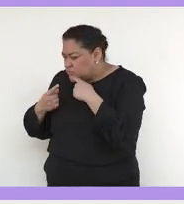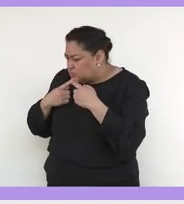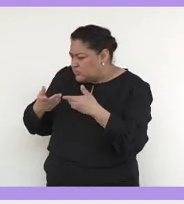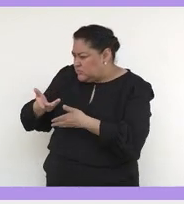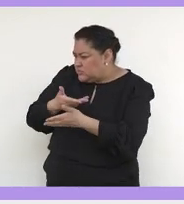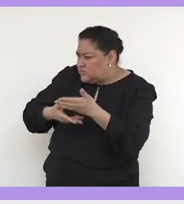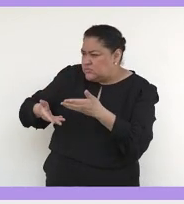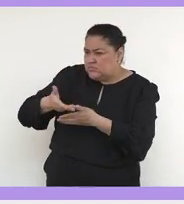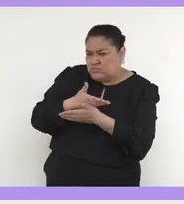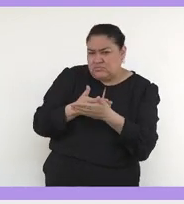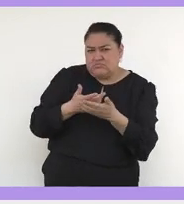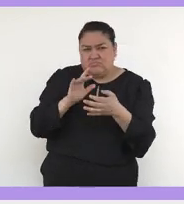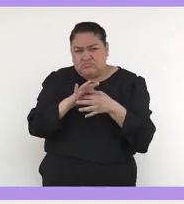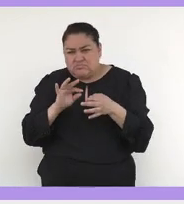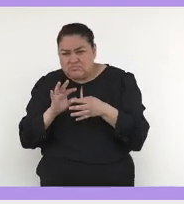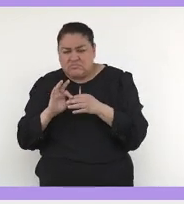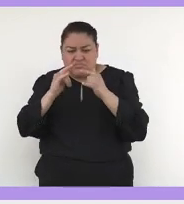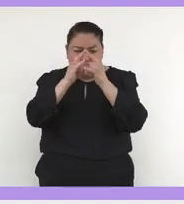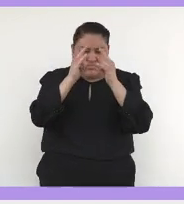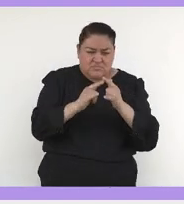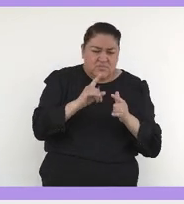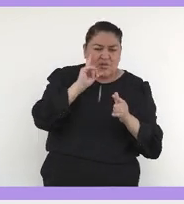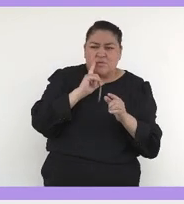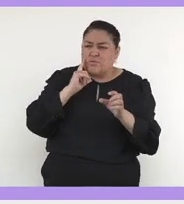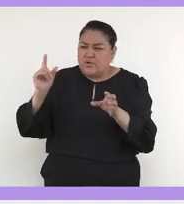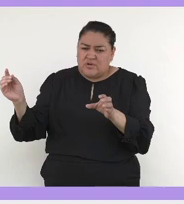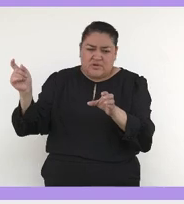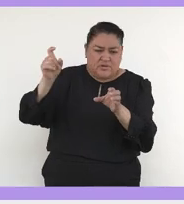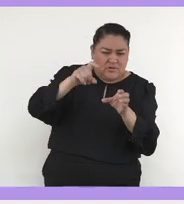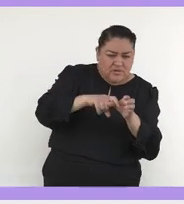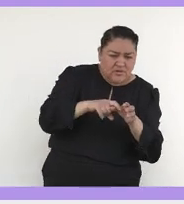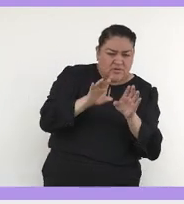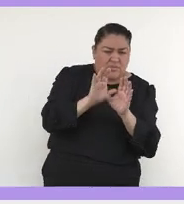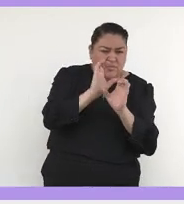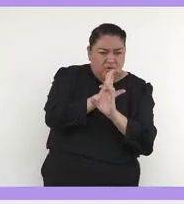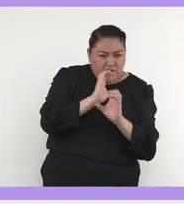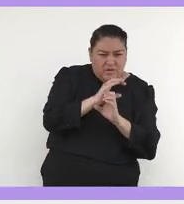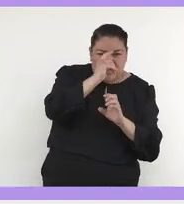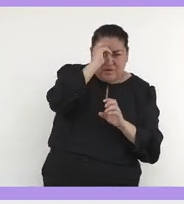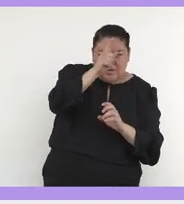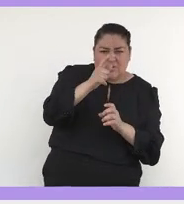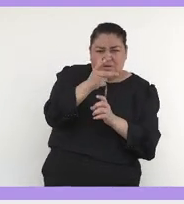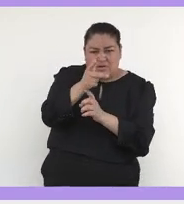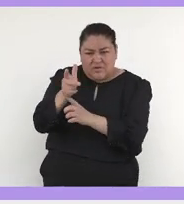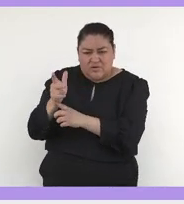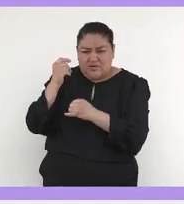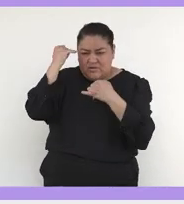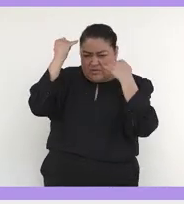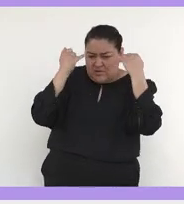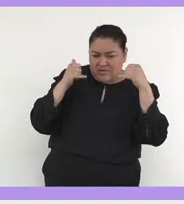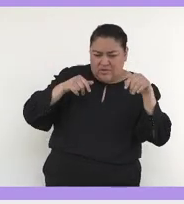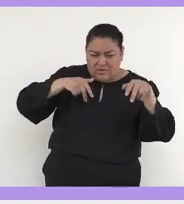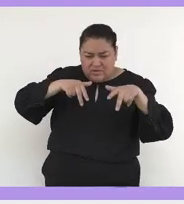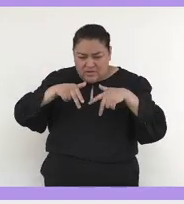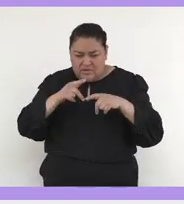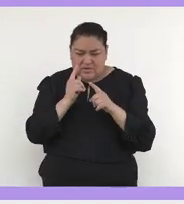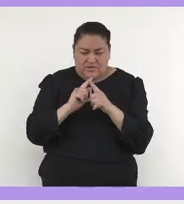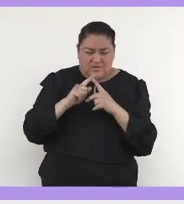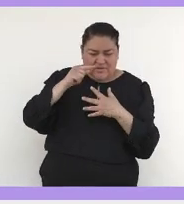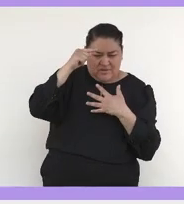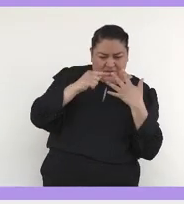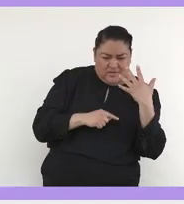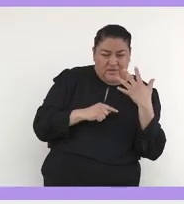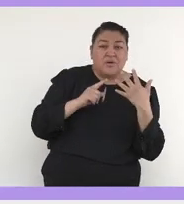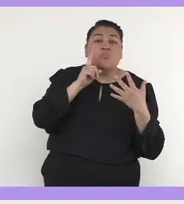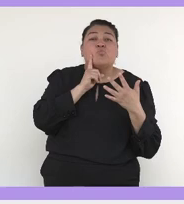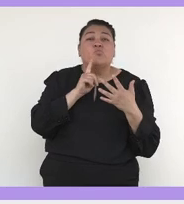eh campamentos para mujeres que están en la composición que están en la producción en la ingeniería de mezcla en en ciertos tipos